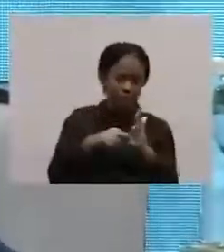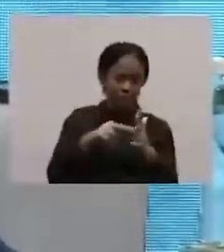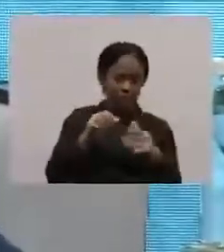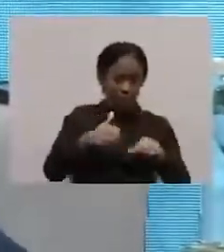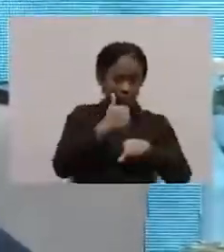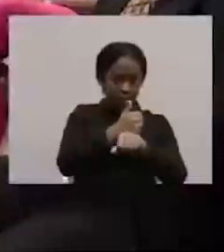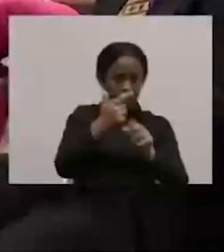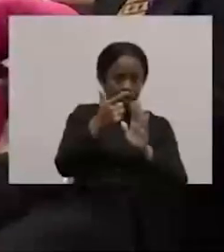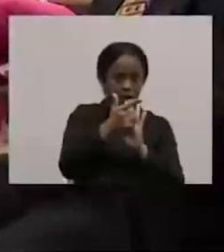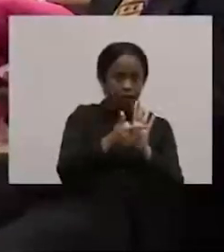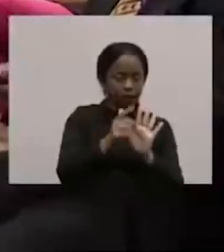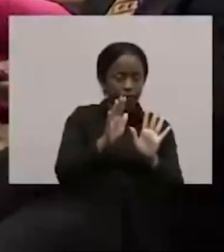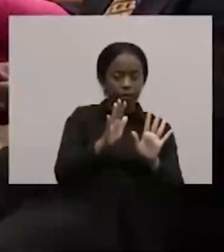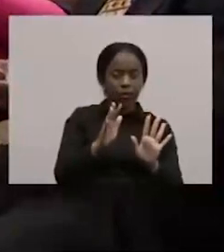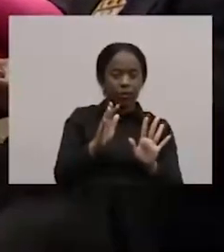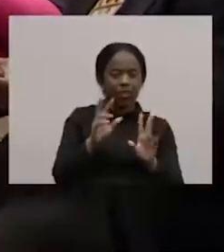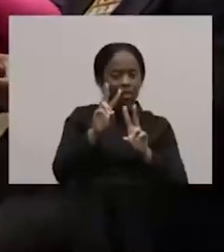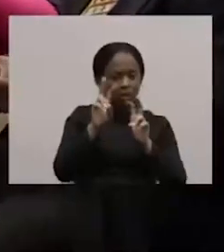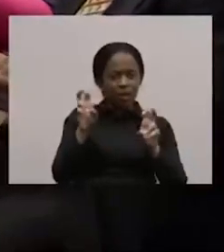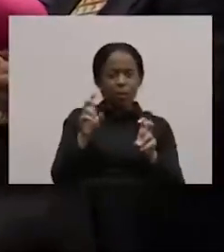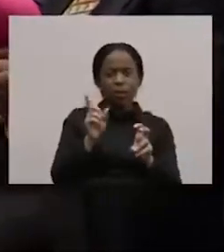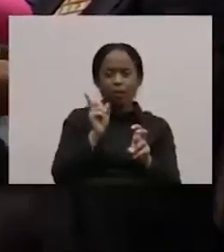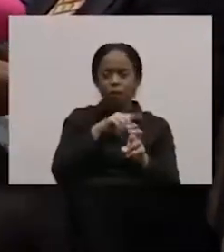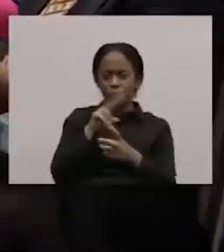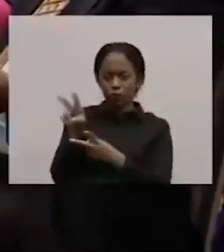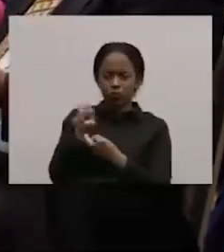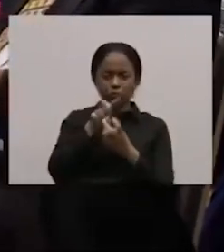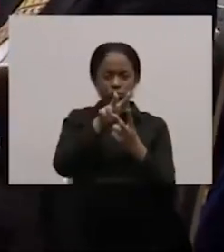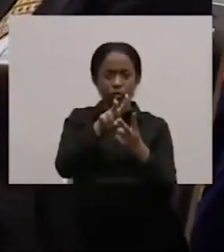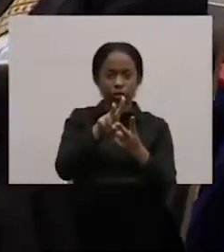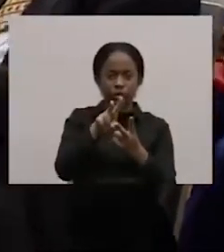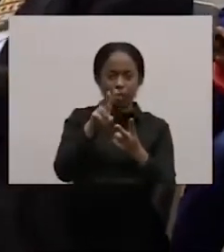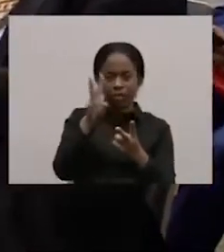las noticias falsas. Lo primero, si es falso, no es noticia.